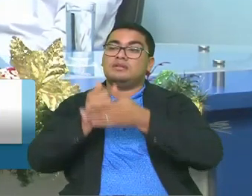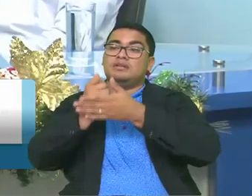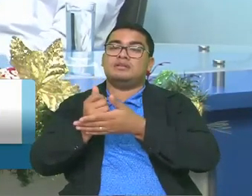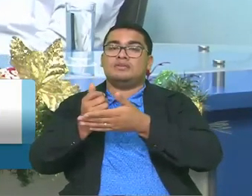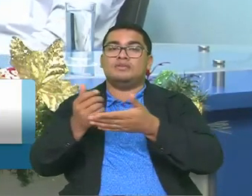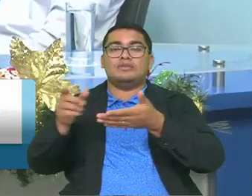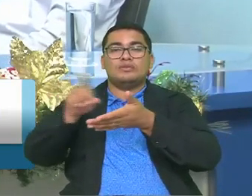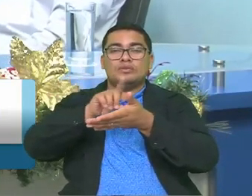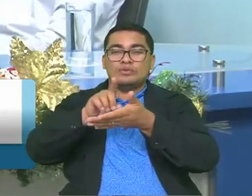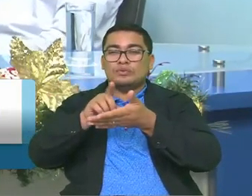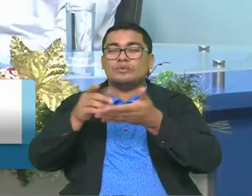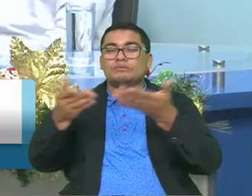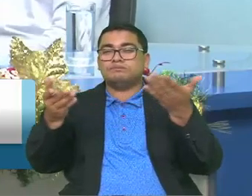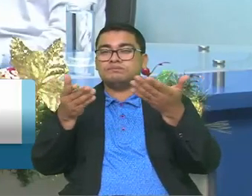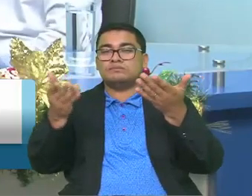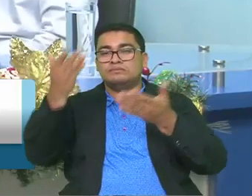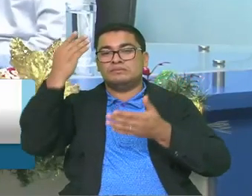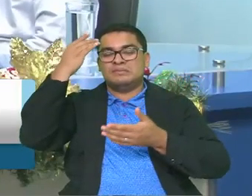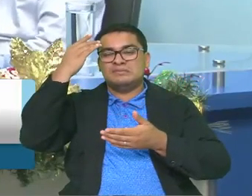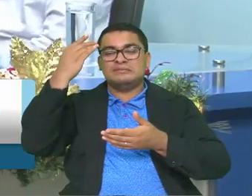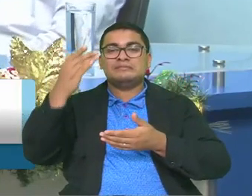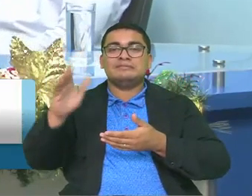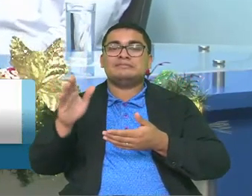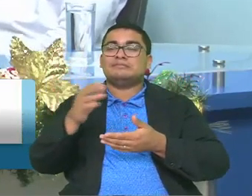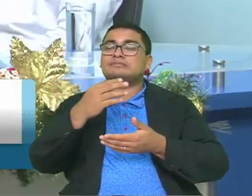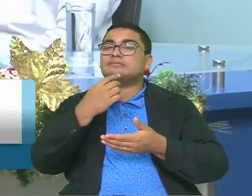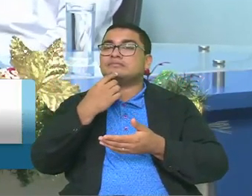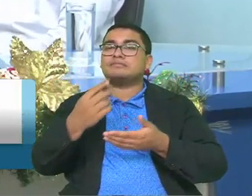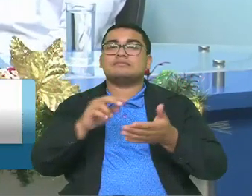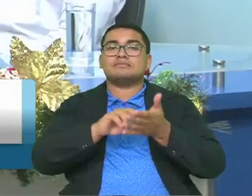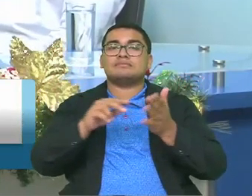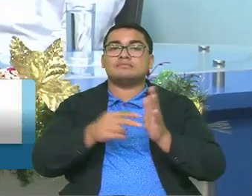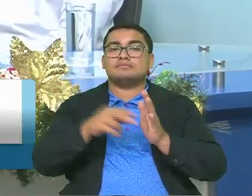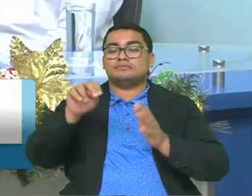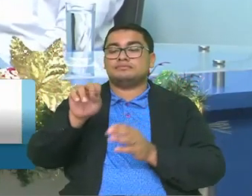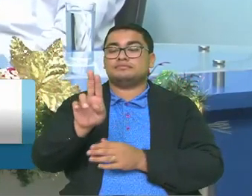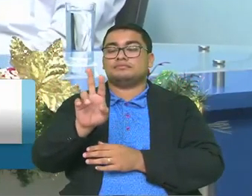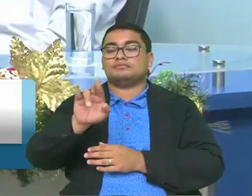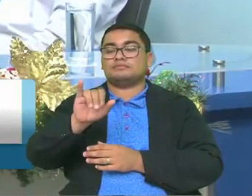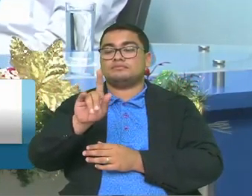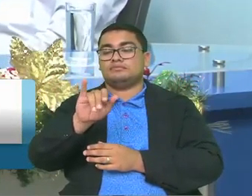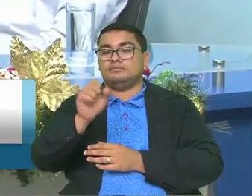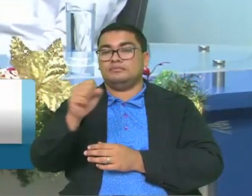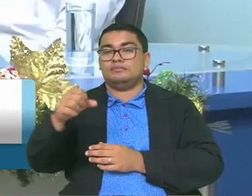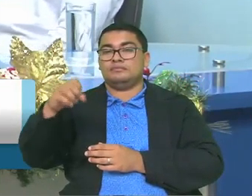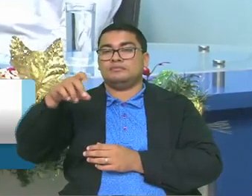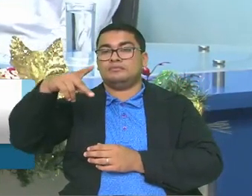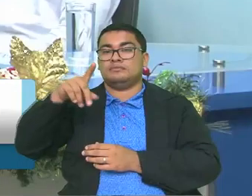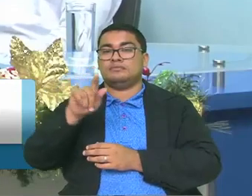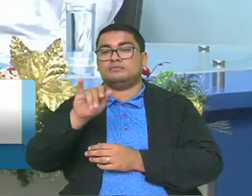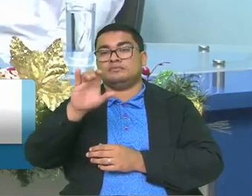sintió destello, todo el abordaje clínico que ustedes le hacen. ¿Qué sigue después?